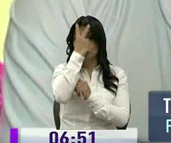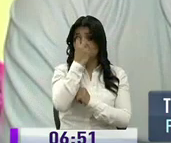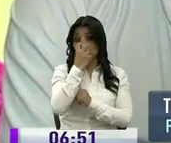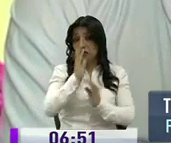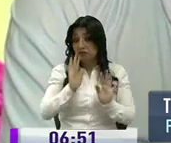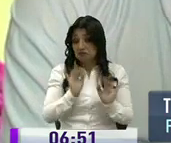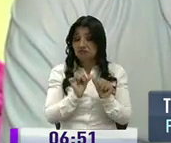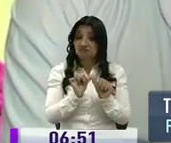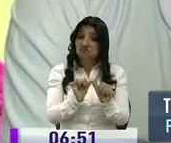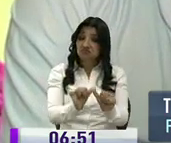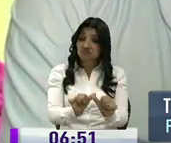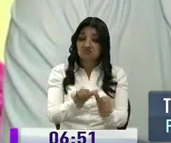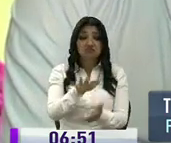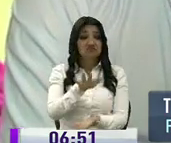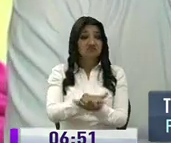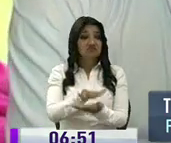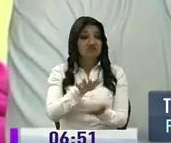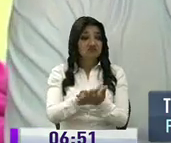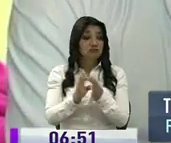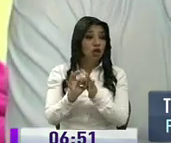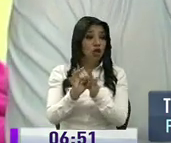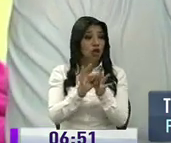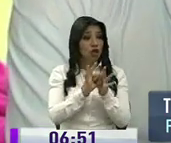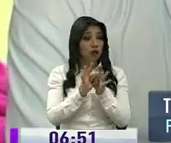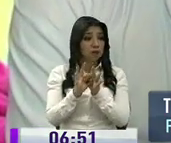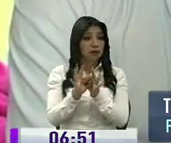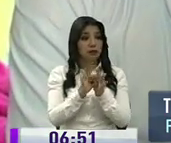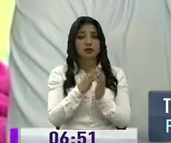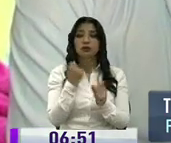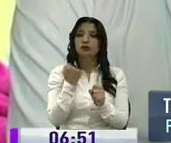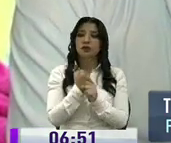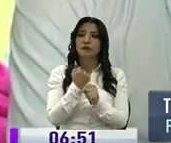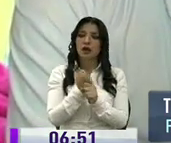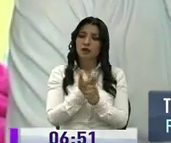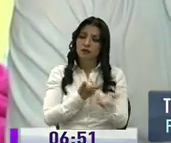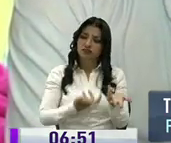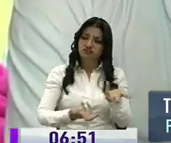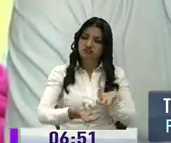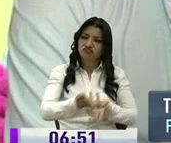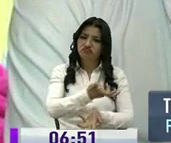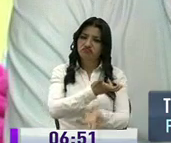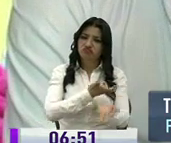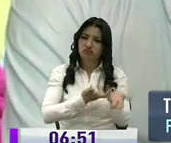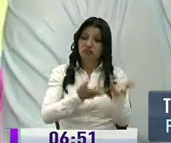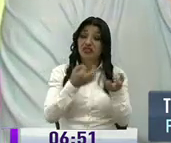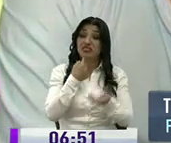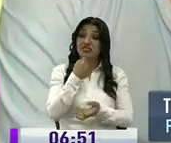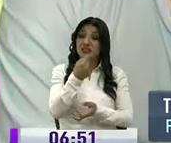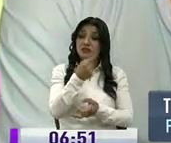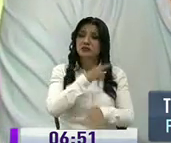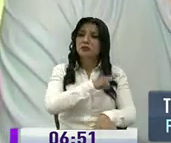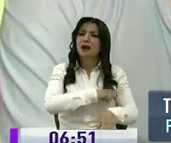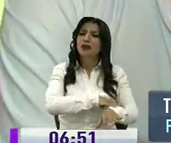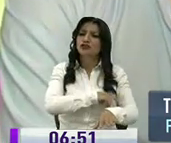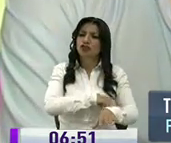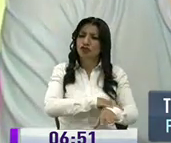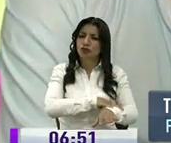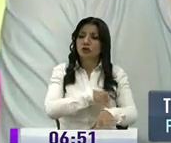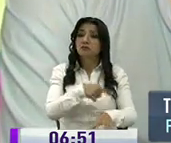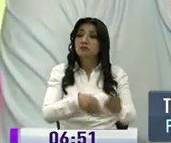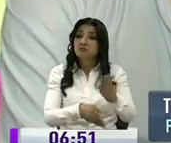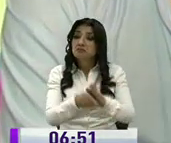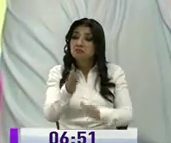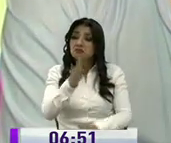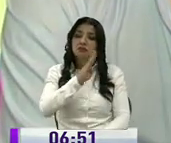estaba con unos compañeros del trabajo, porque se fue con unos compañeros del trabajo. Ella ha salido del baño. Ya se iba a dormir